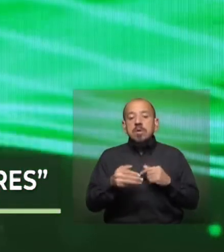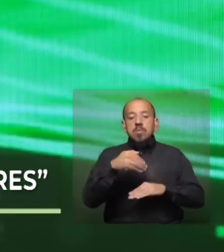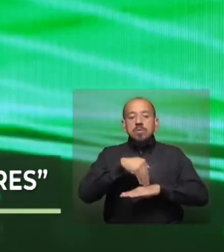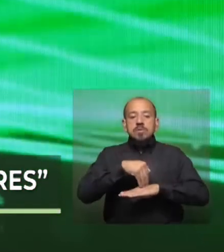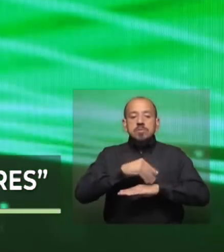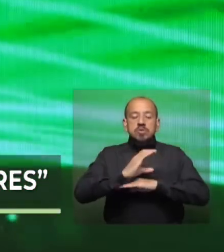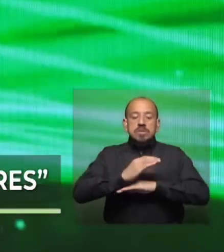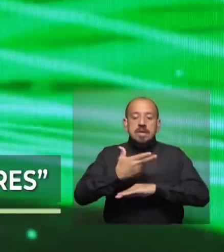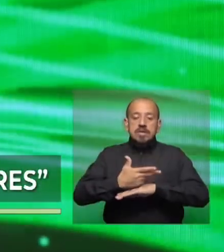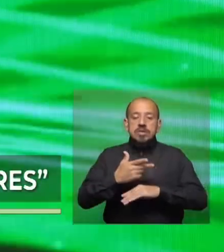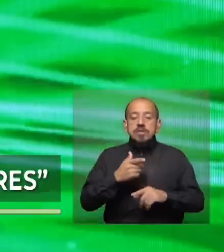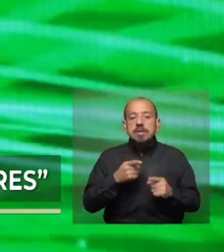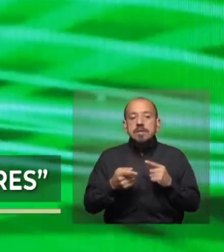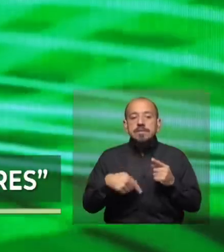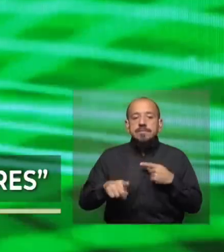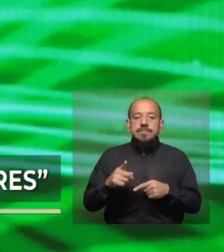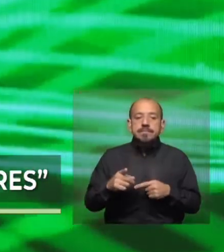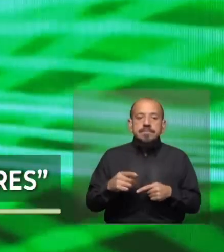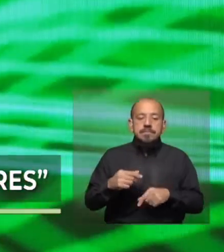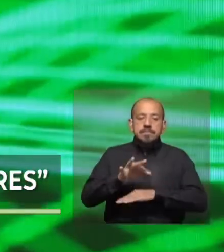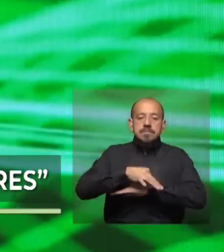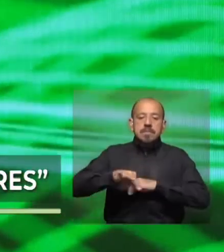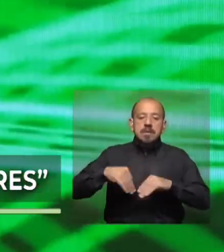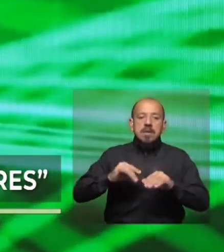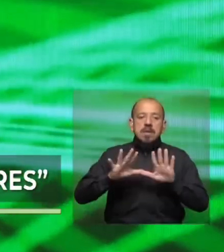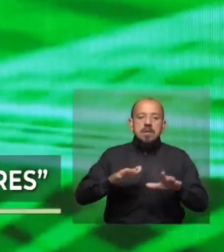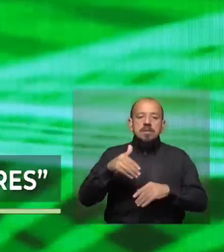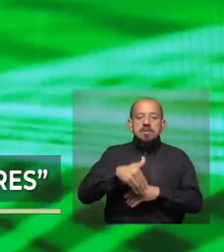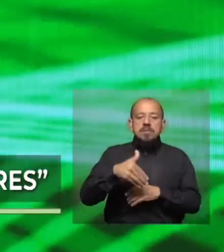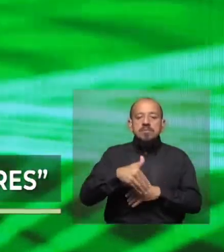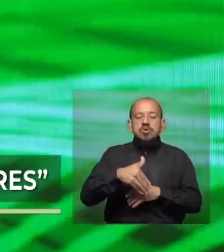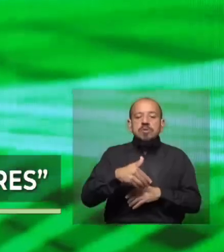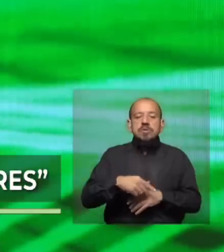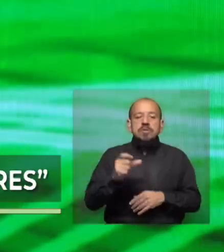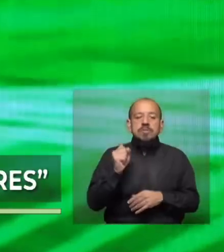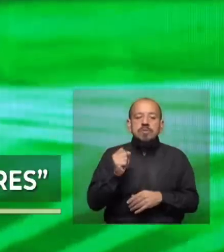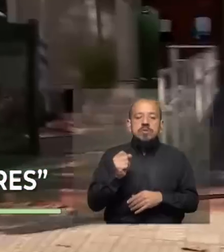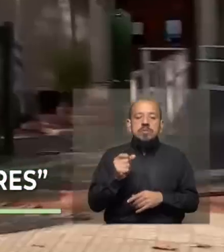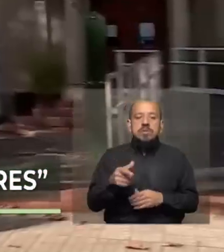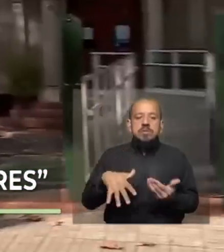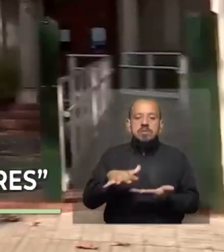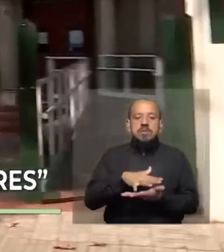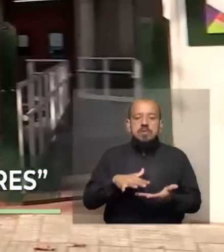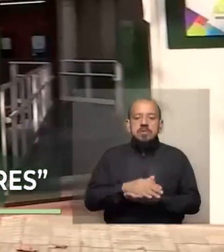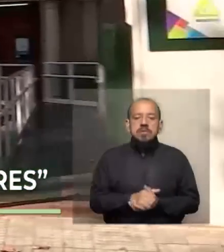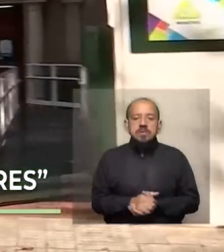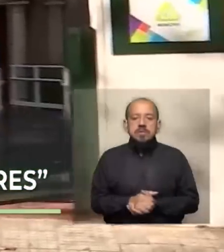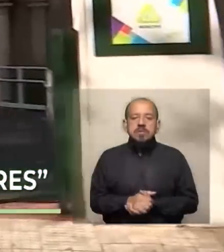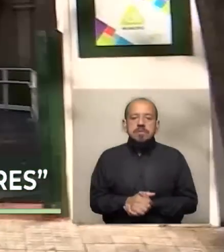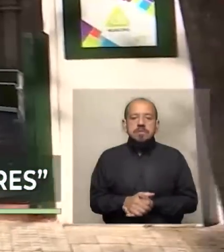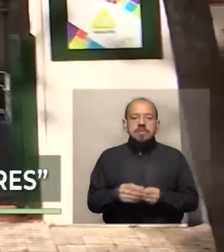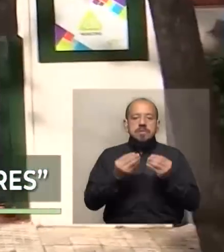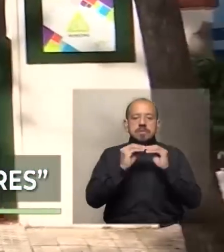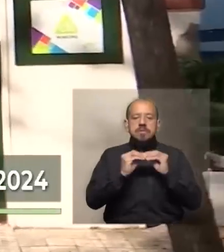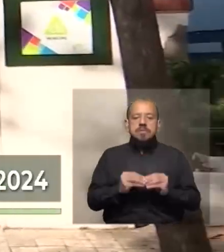le traspasa a la dirección Nacional de arquitectura diez millones de pesos para la obra de este espacio el material de presupuesto